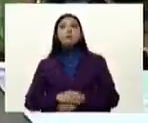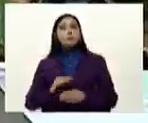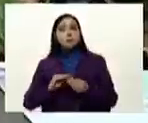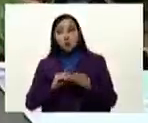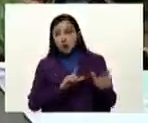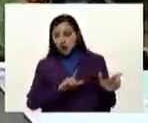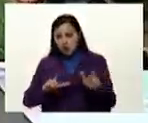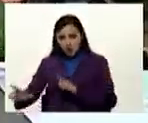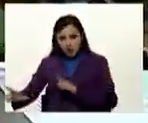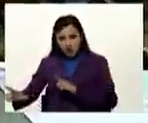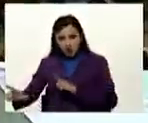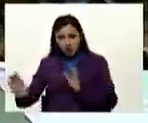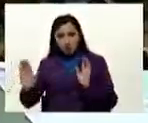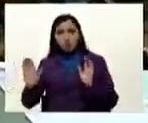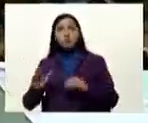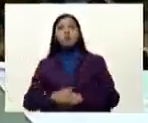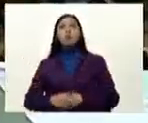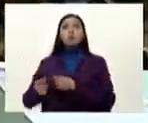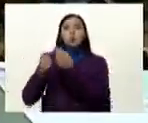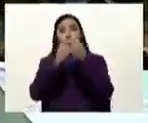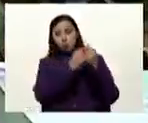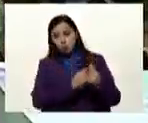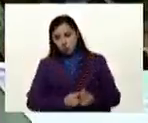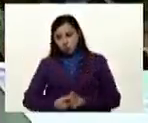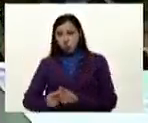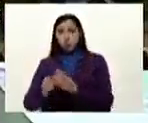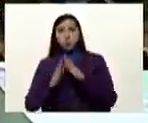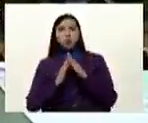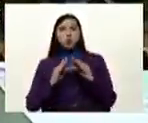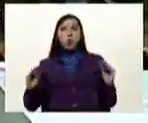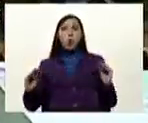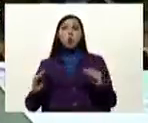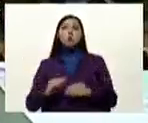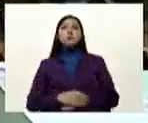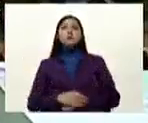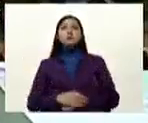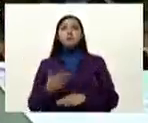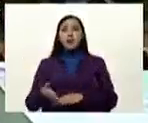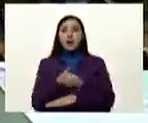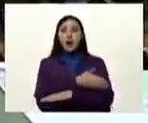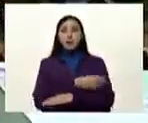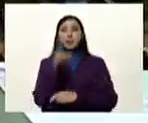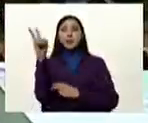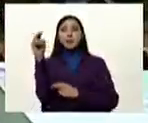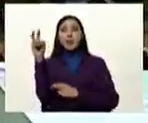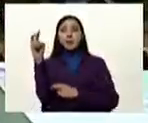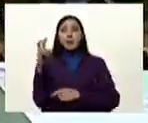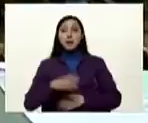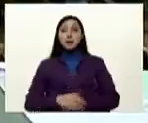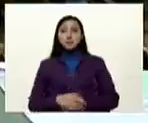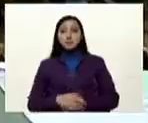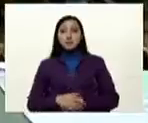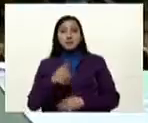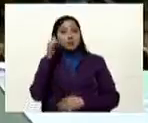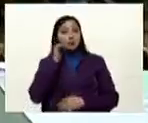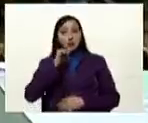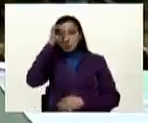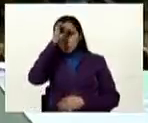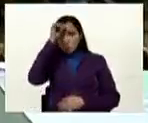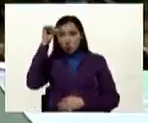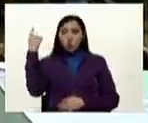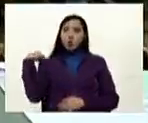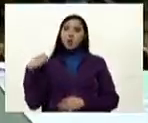los bancos, los sistemas financieros, monetarios, actuantes desde el viernes. Sábado y domingo tuvimos,